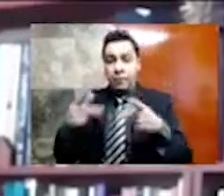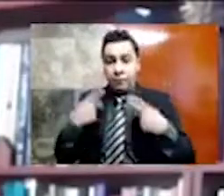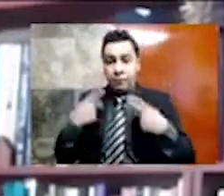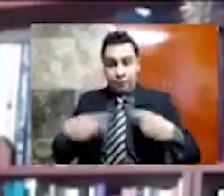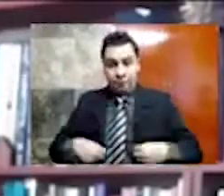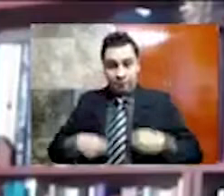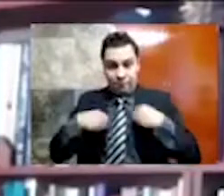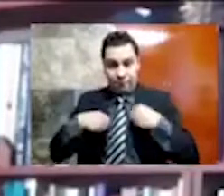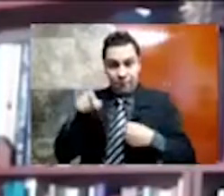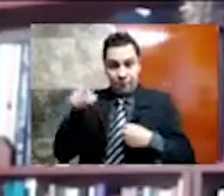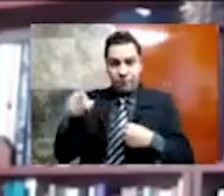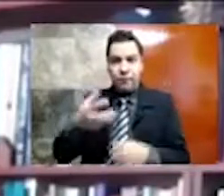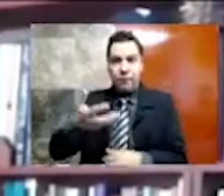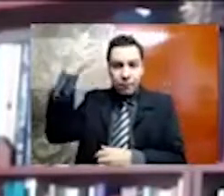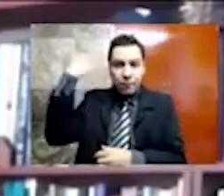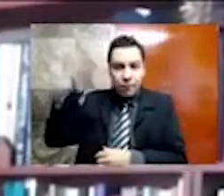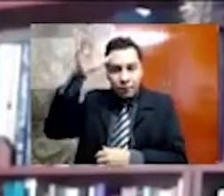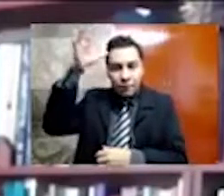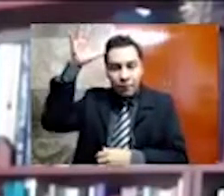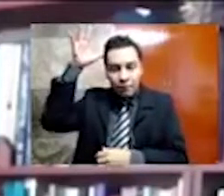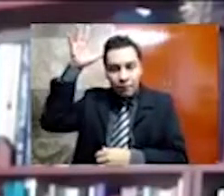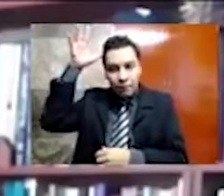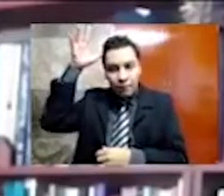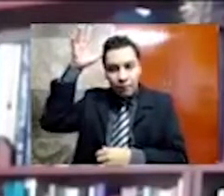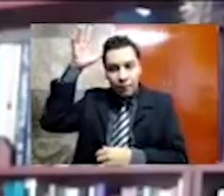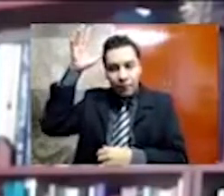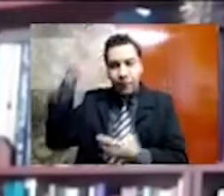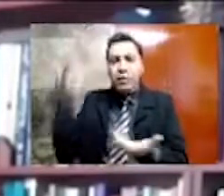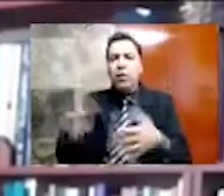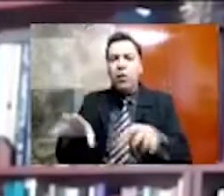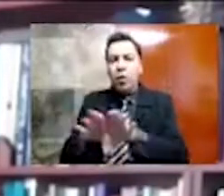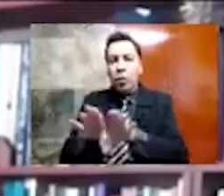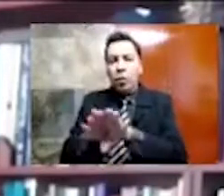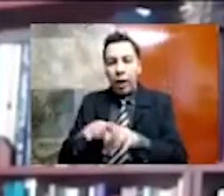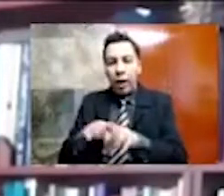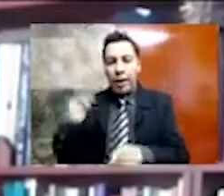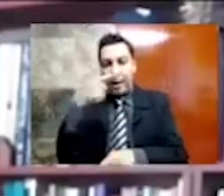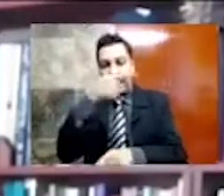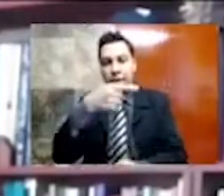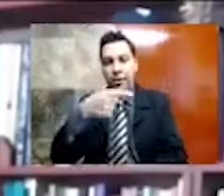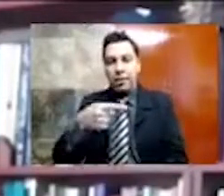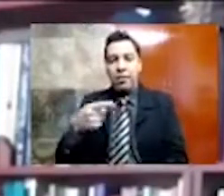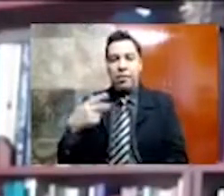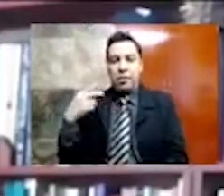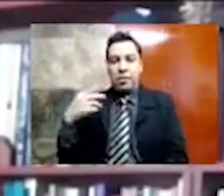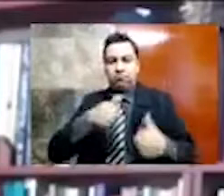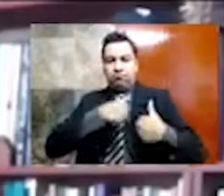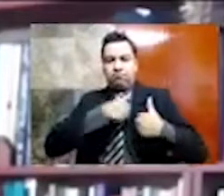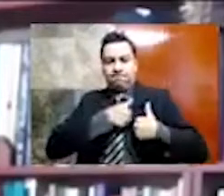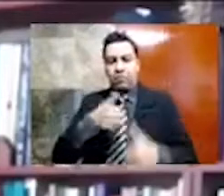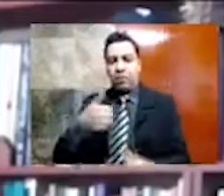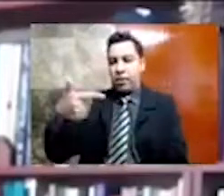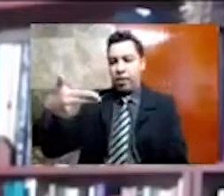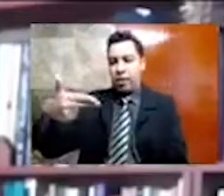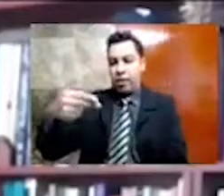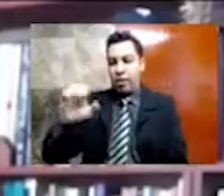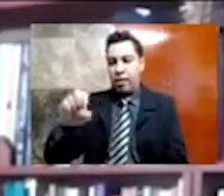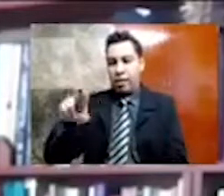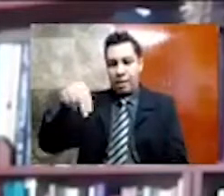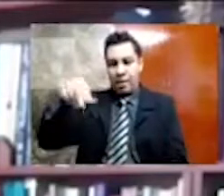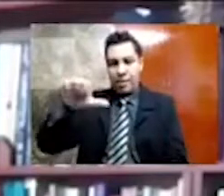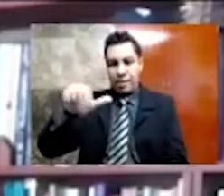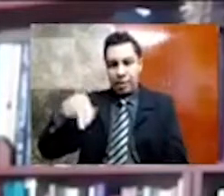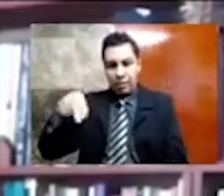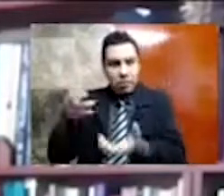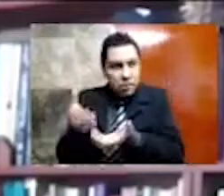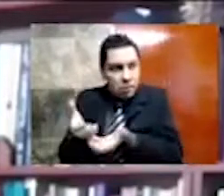afán de agradar a Hernán Cortés, le regalaron la montaña porque le pusieron Malinche, la Malinche,